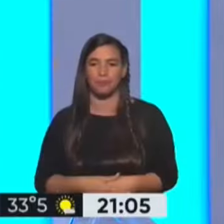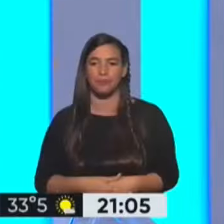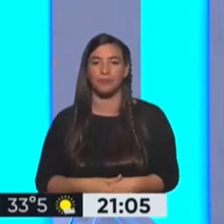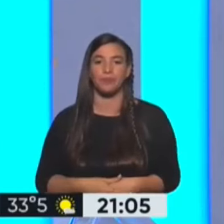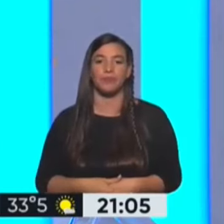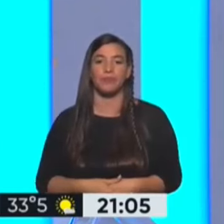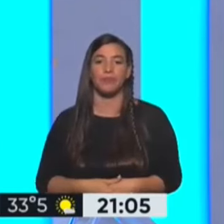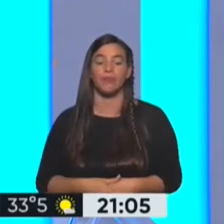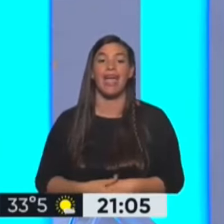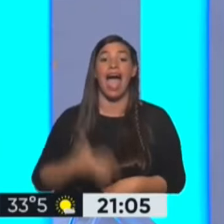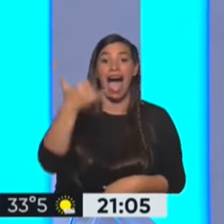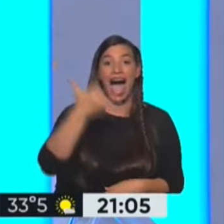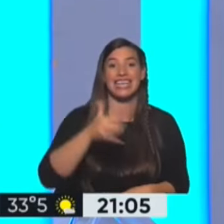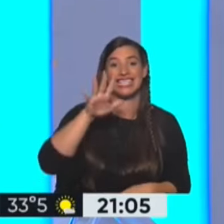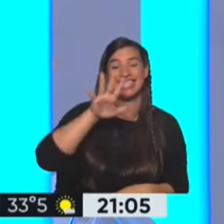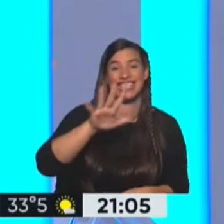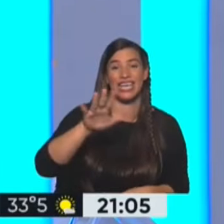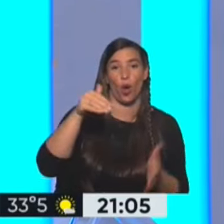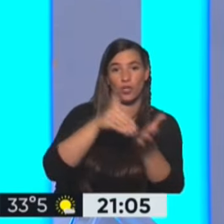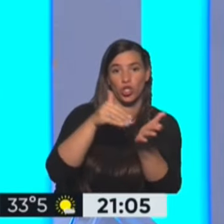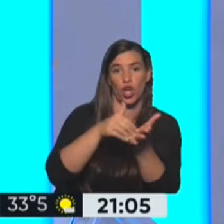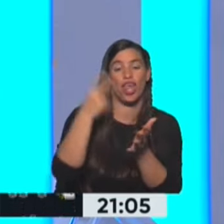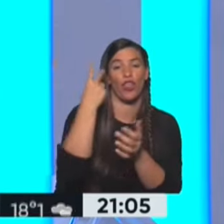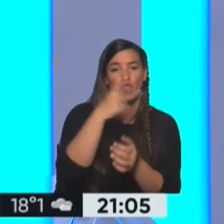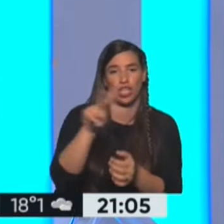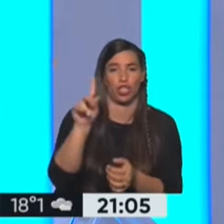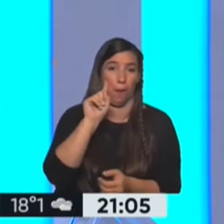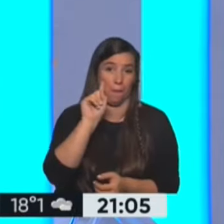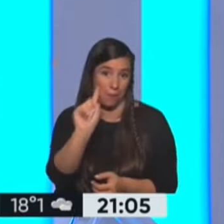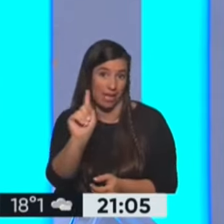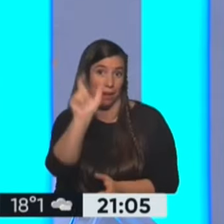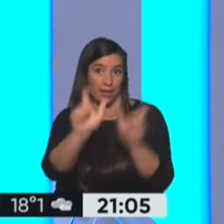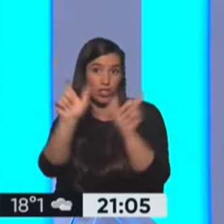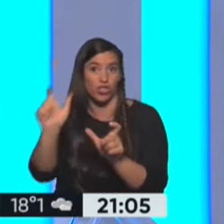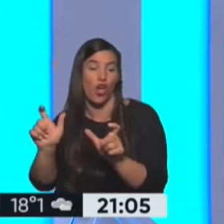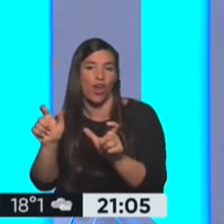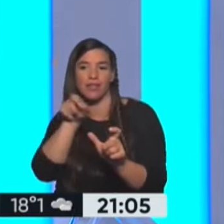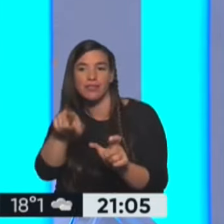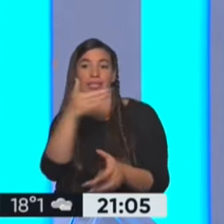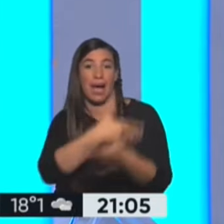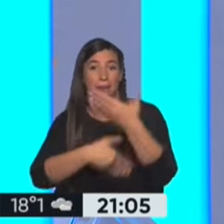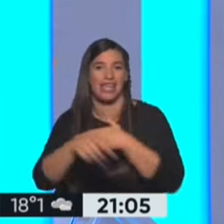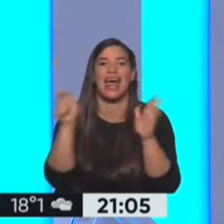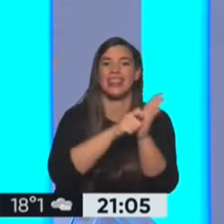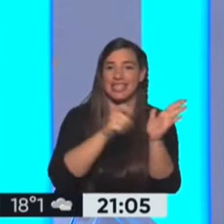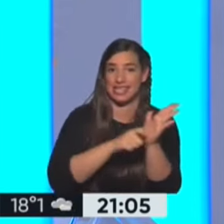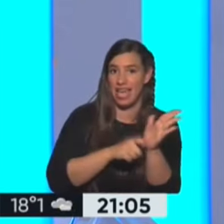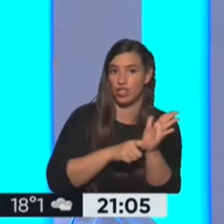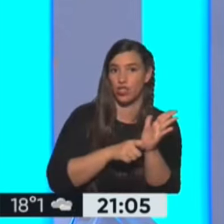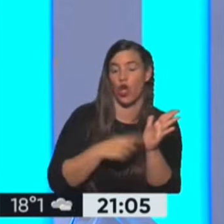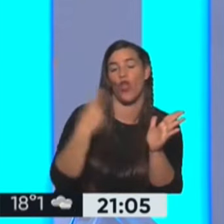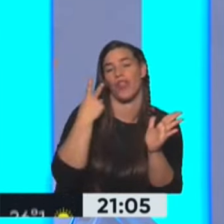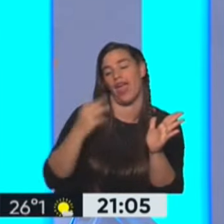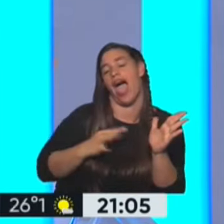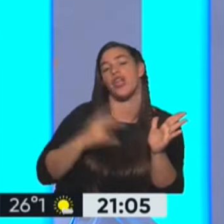Hay 5.200.000 personas con discapacidad en Argentina según el censo de 2010. El censo nuevo no ha procesado los datos aún